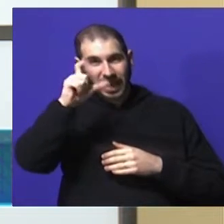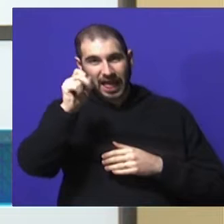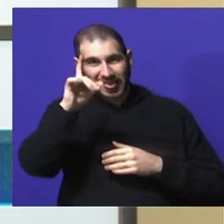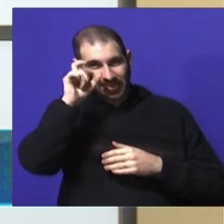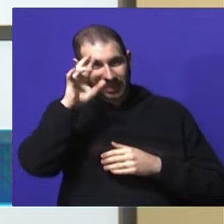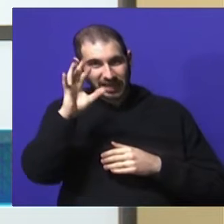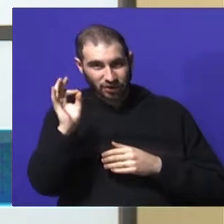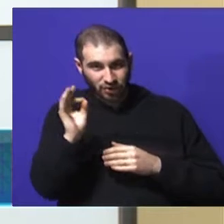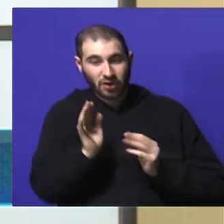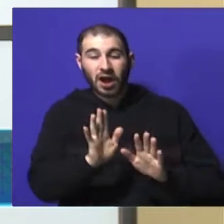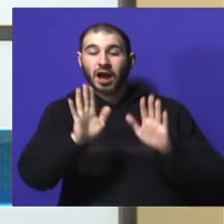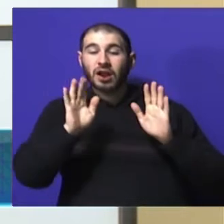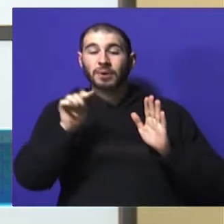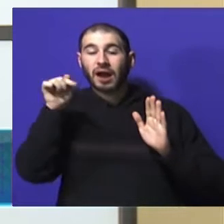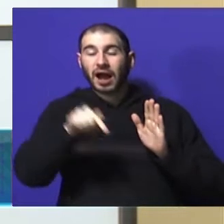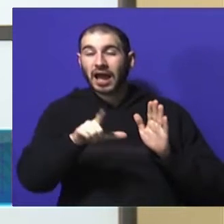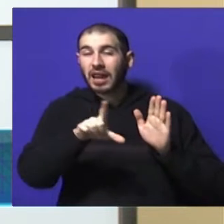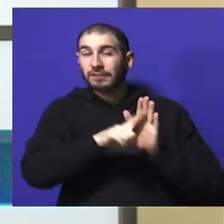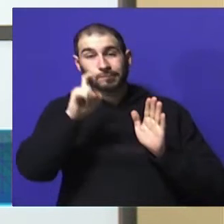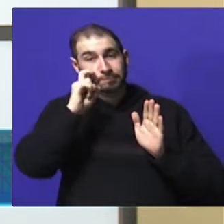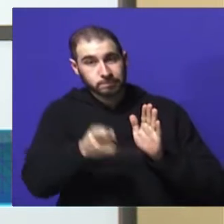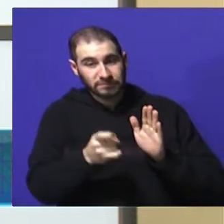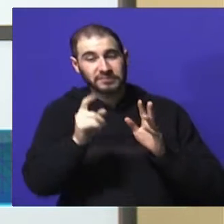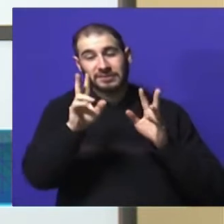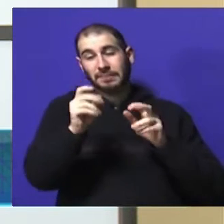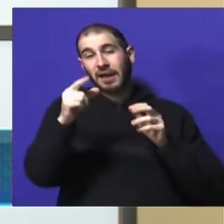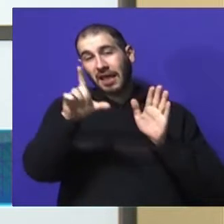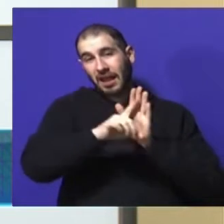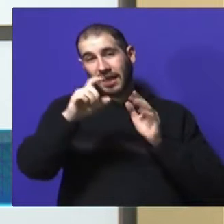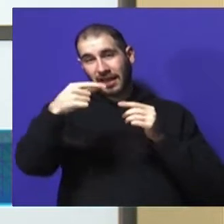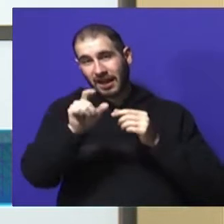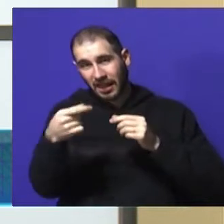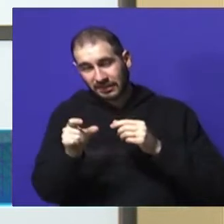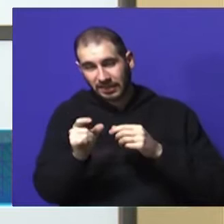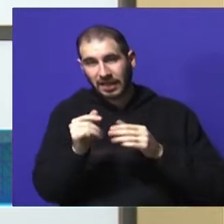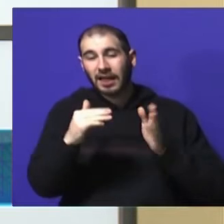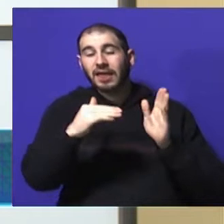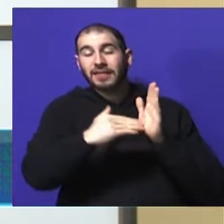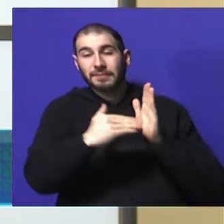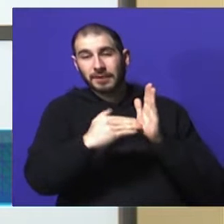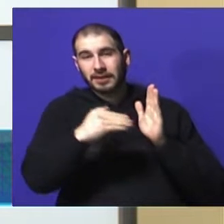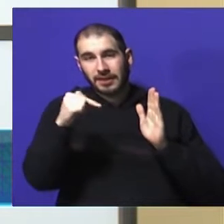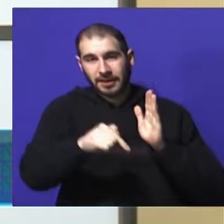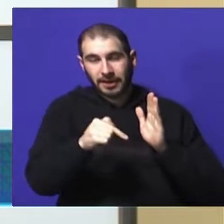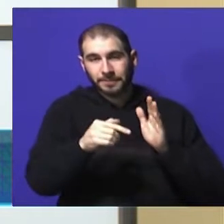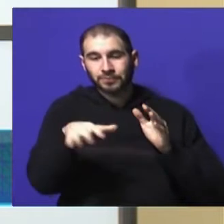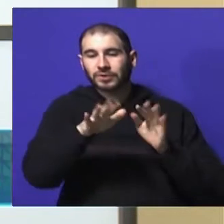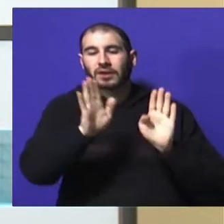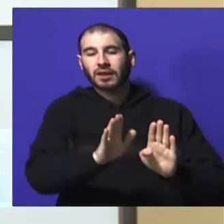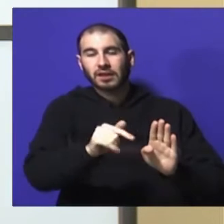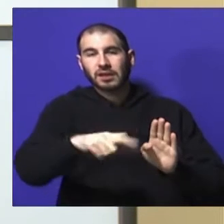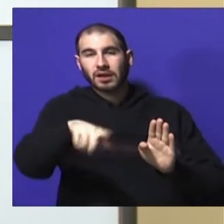podría estar infringiendo la ley de glaciares en la medida en que esté instalada